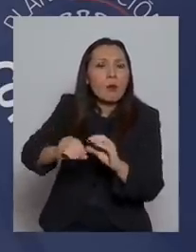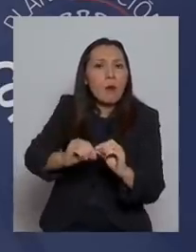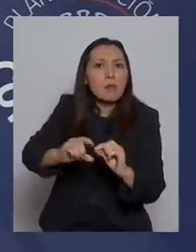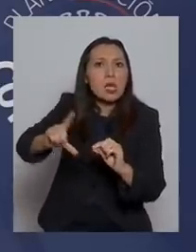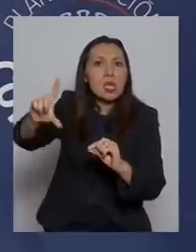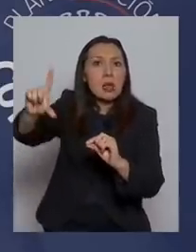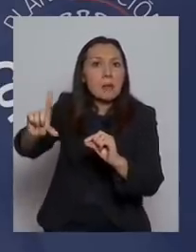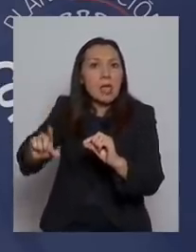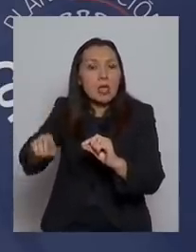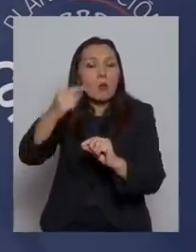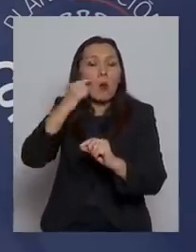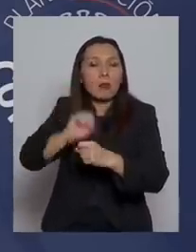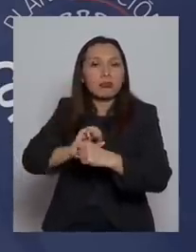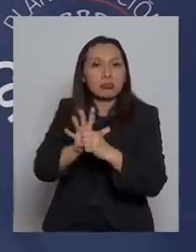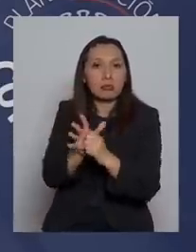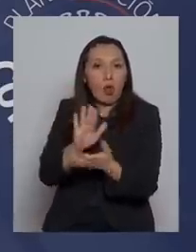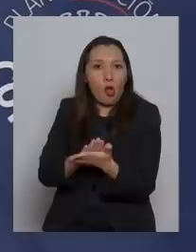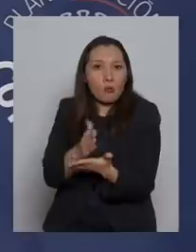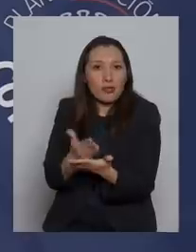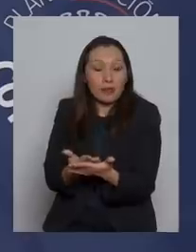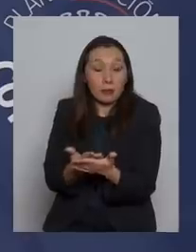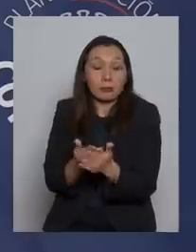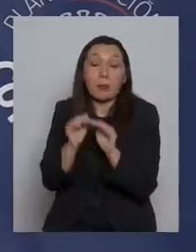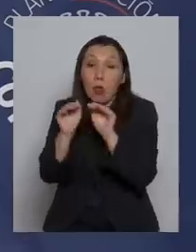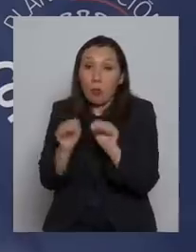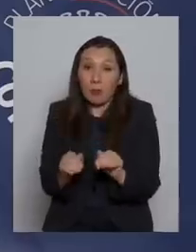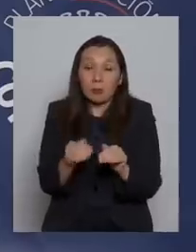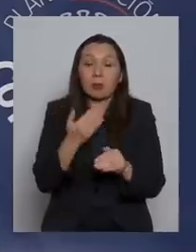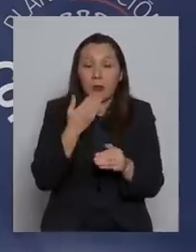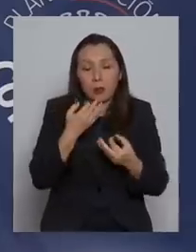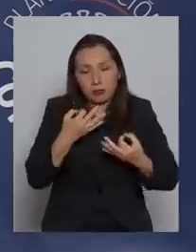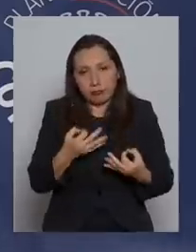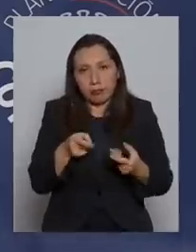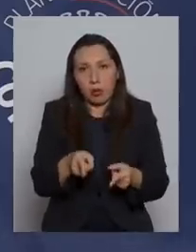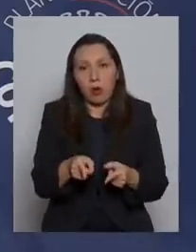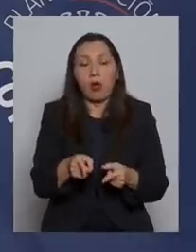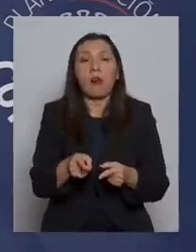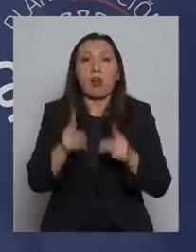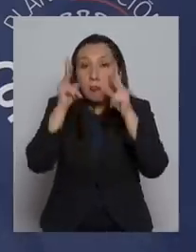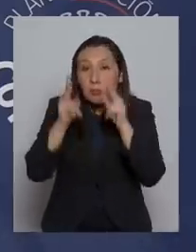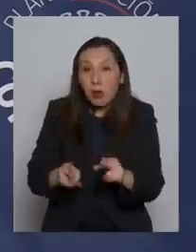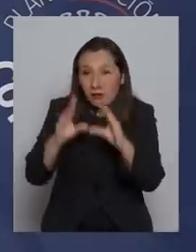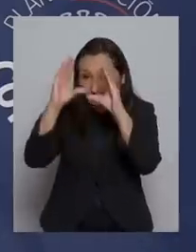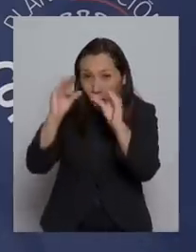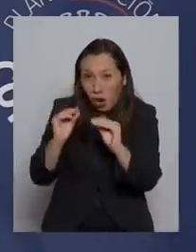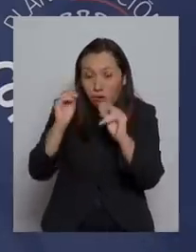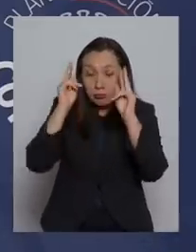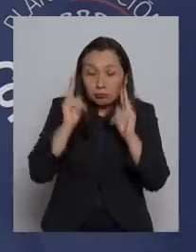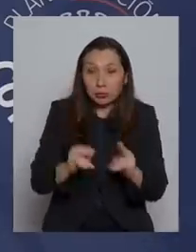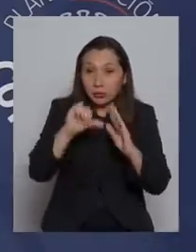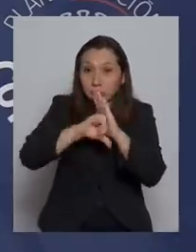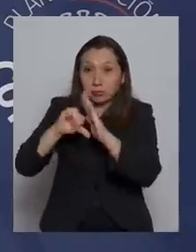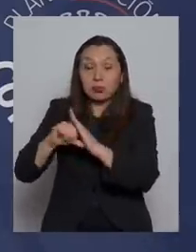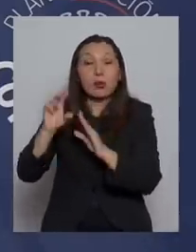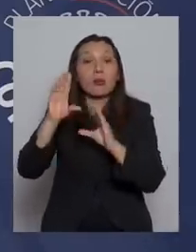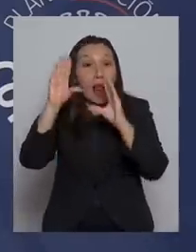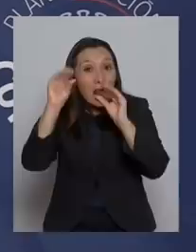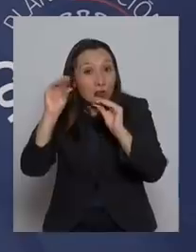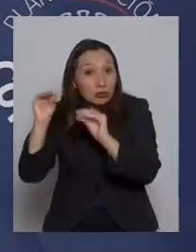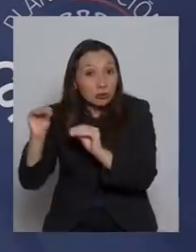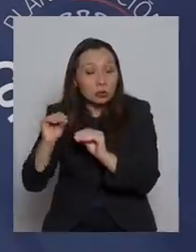epidemiológica del brote de coronavirus. Asimismo, por supuesto, el toque de queda y las otras medidas de